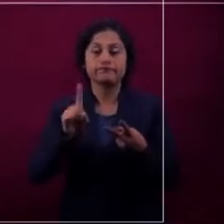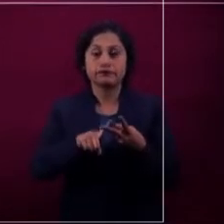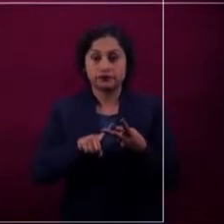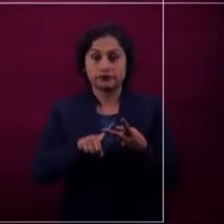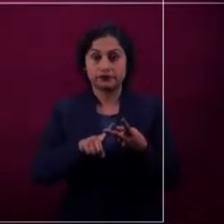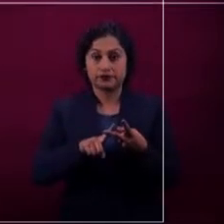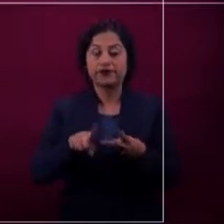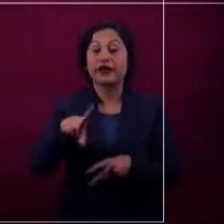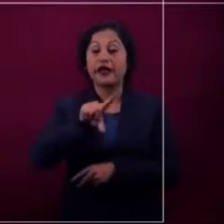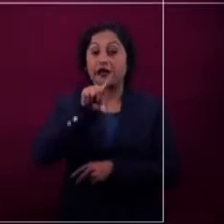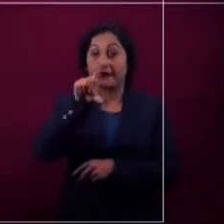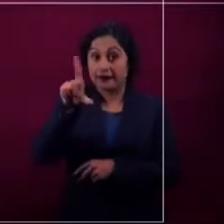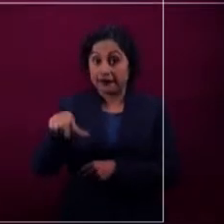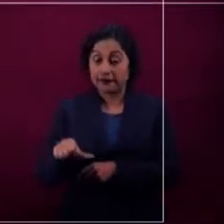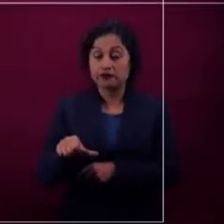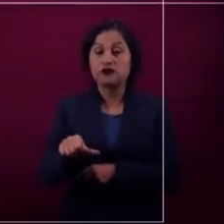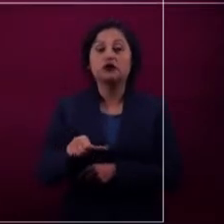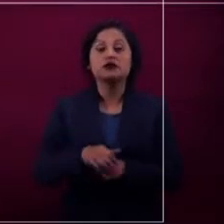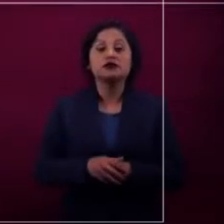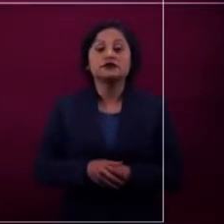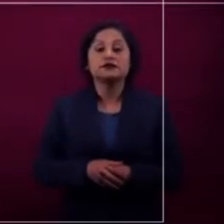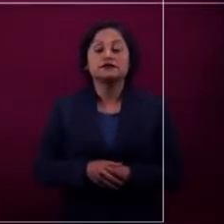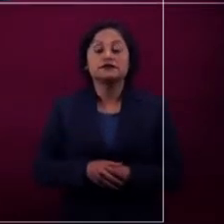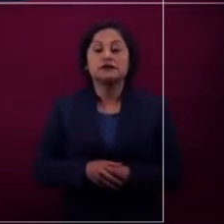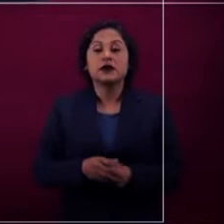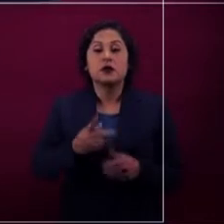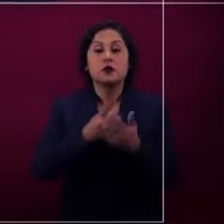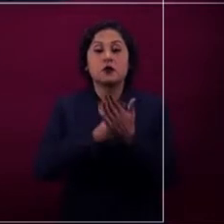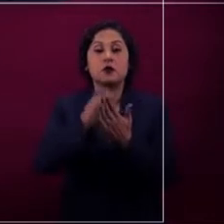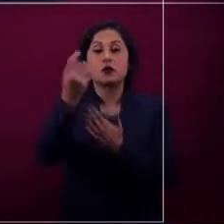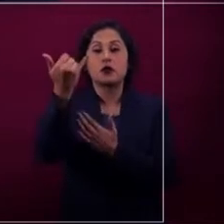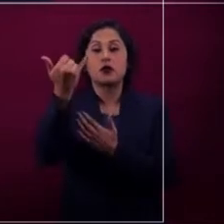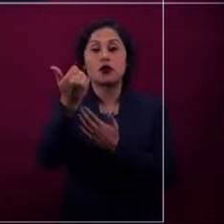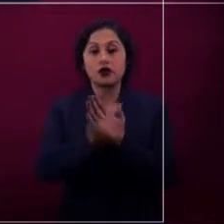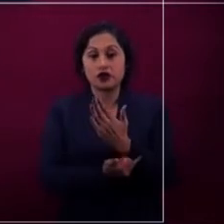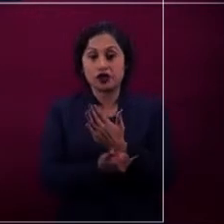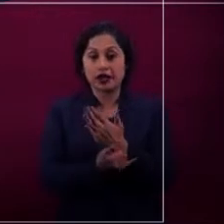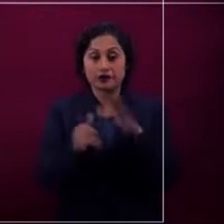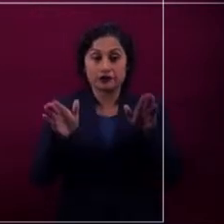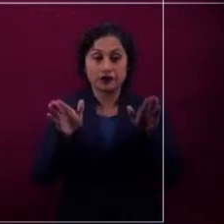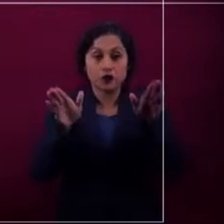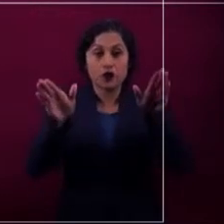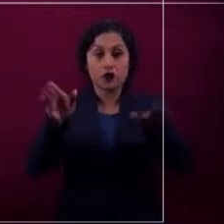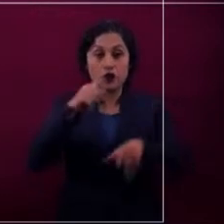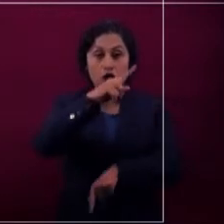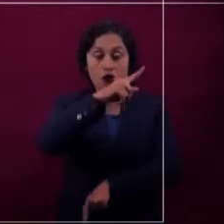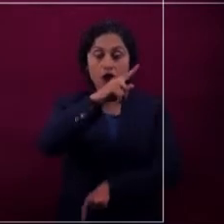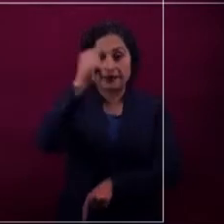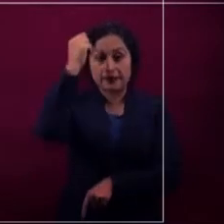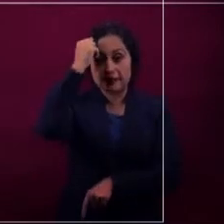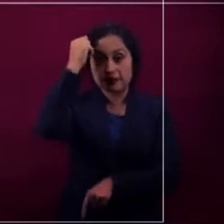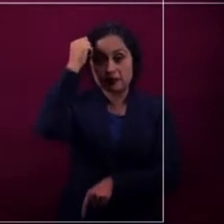toma la decisión de cancelar el proyecto de construir el aeropuerto en Texcoco.